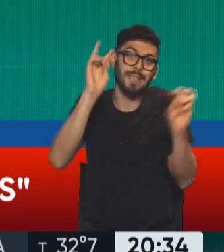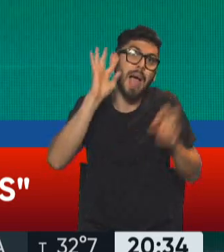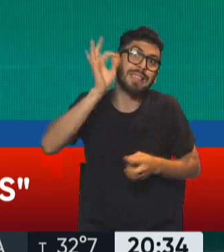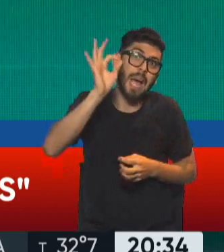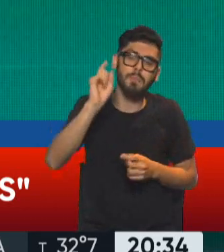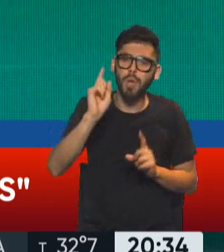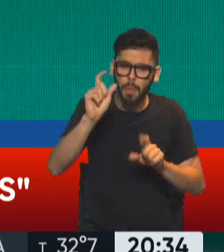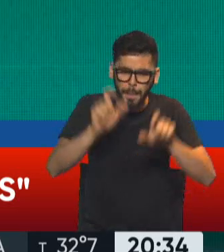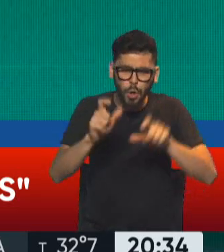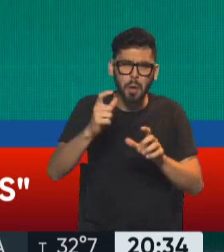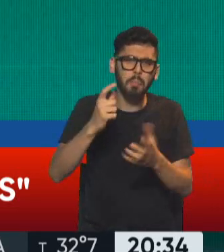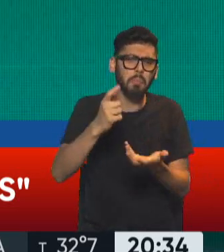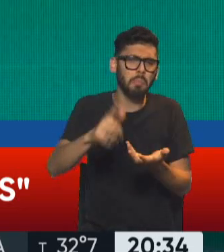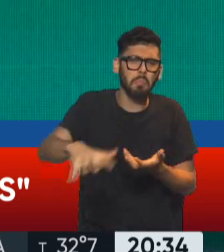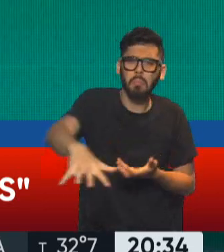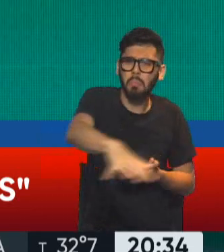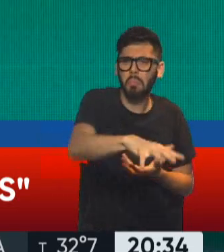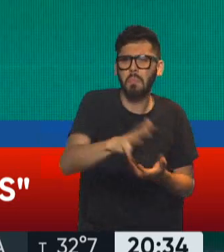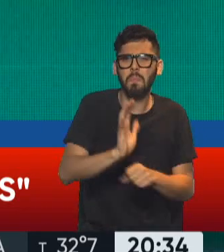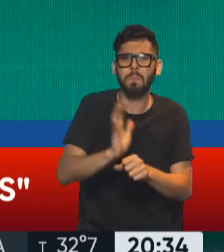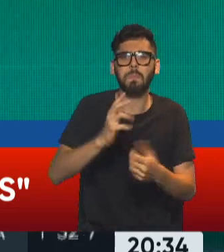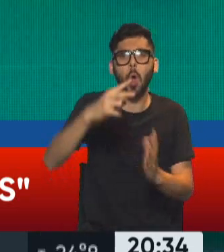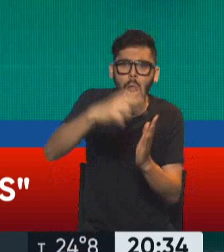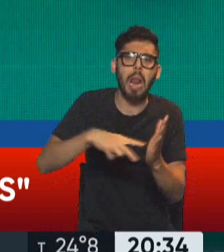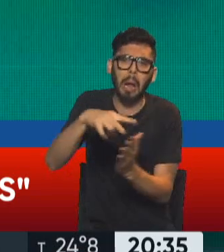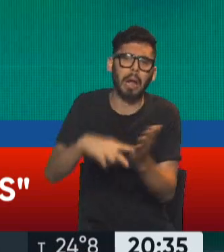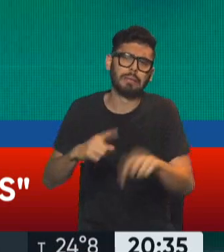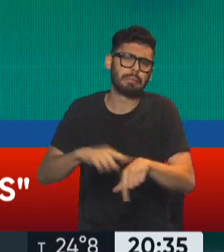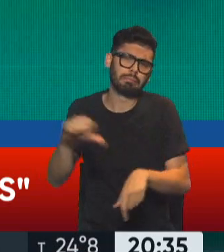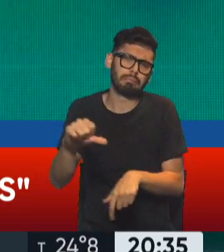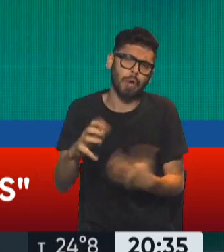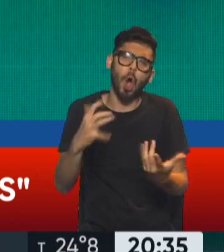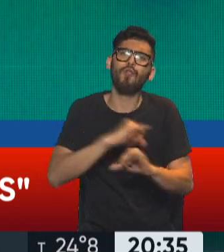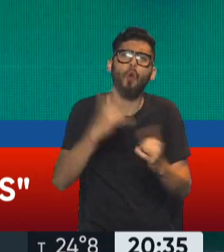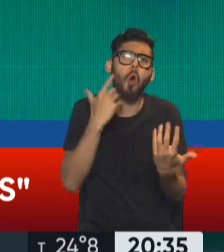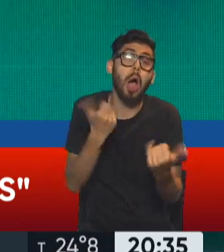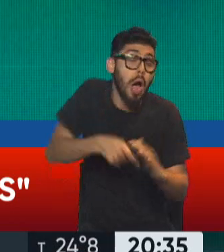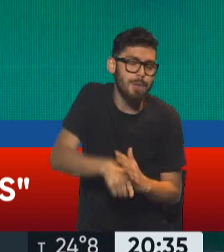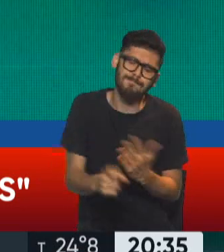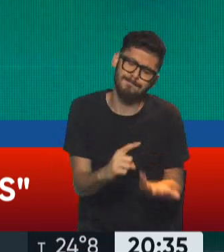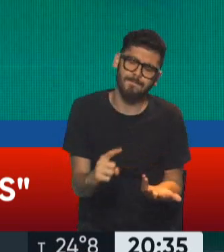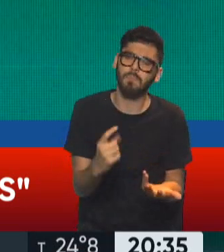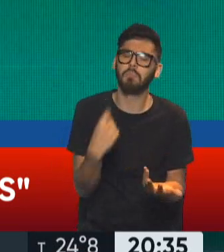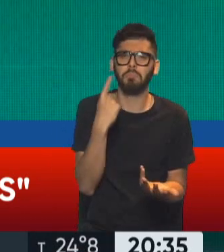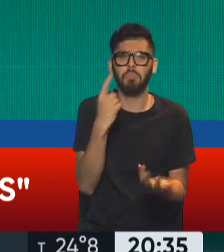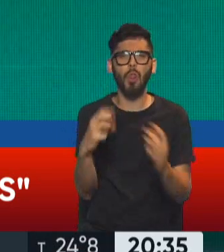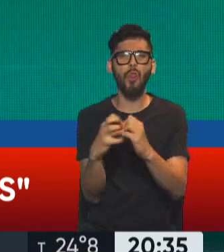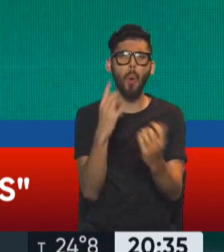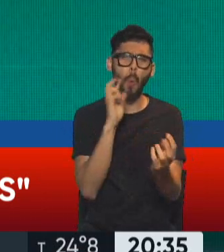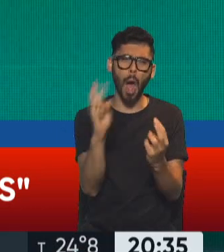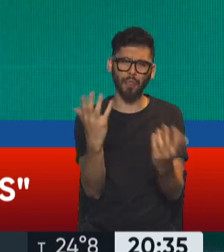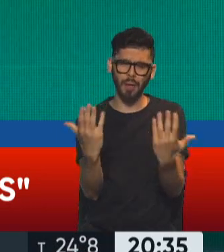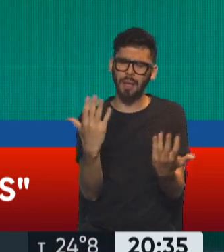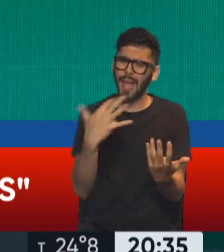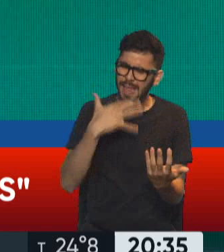pero por ahí el ciudadano, la ciudadana que no tiene tanto tiempo de ponerse a leer, a detener, si no le llega información, yo me pregunto cómo recibe este debate, si